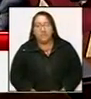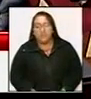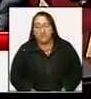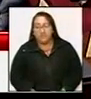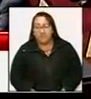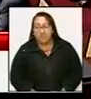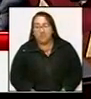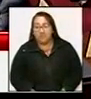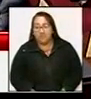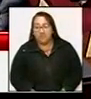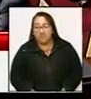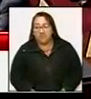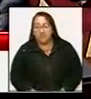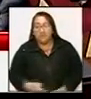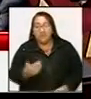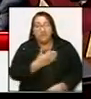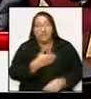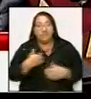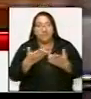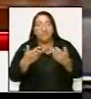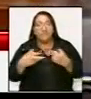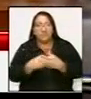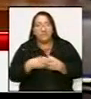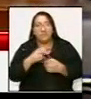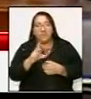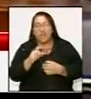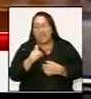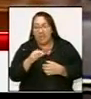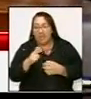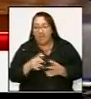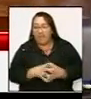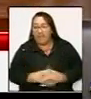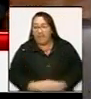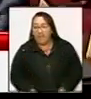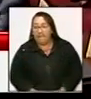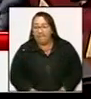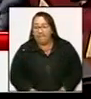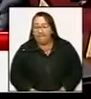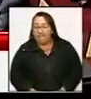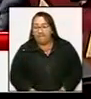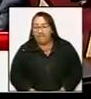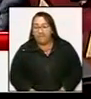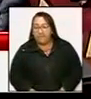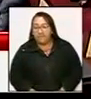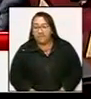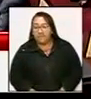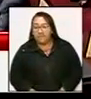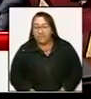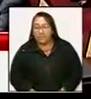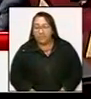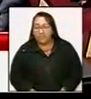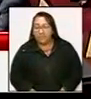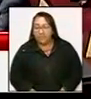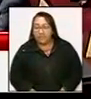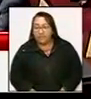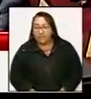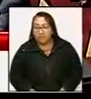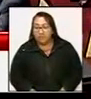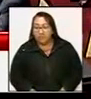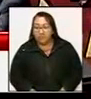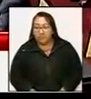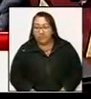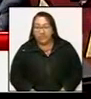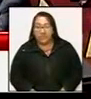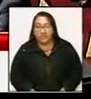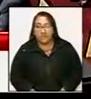Presidente, me pide interrupción el congresista Zacarías Lapa. Por 2 minutos. Congresista Lapa tiene las 2 interrupciones.